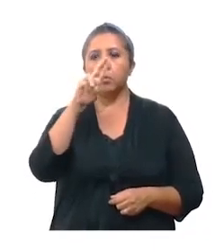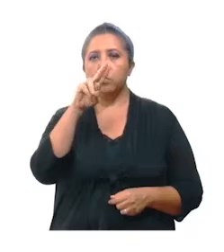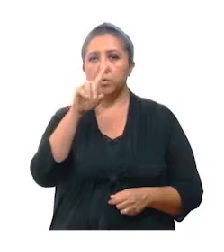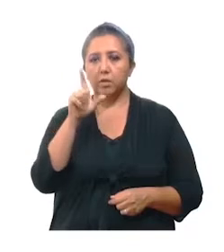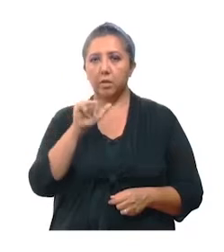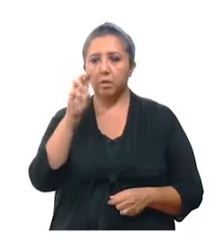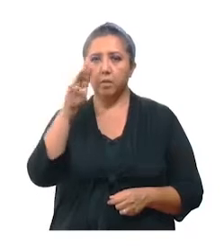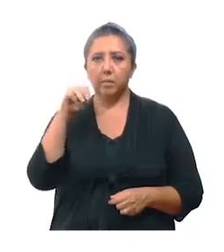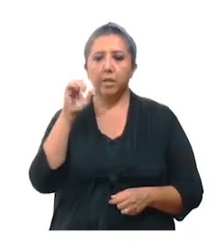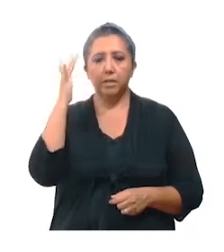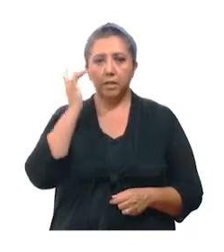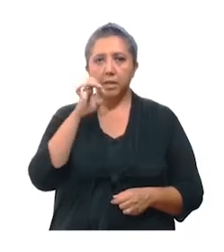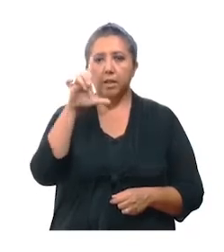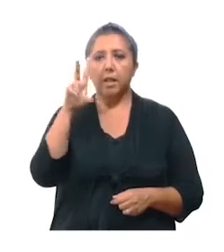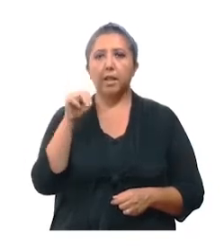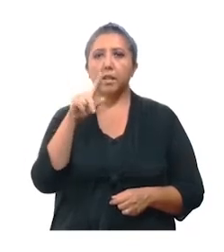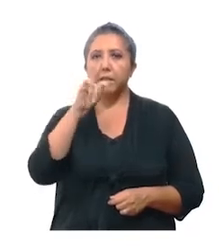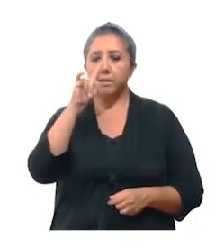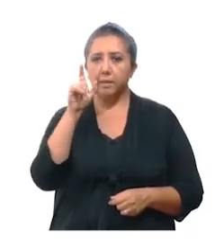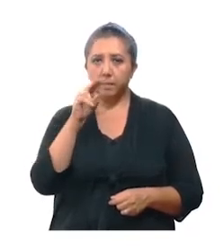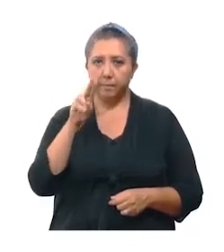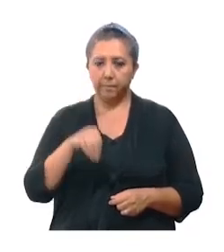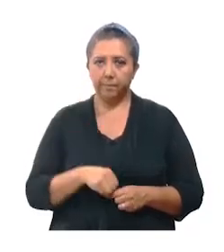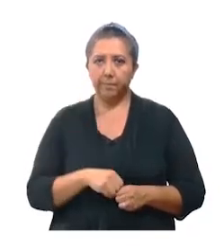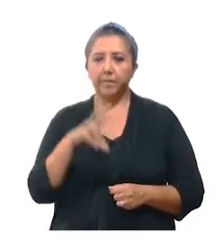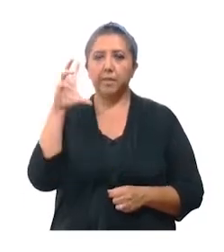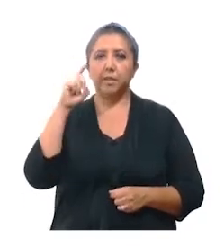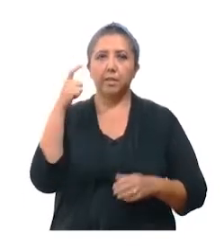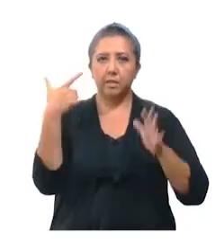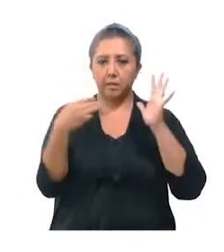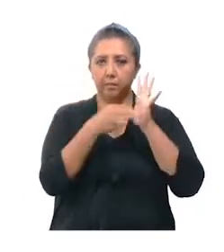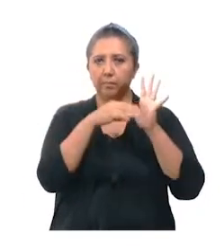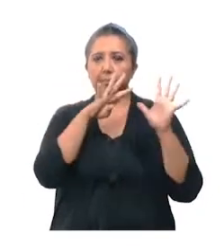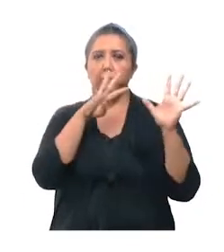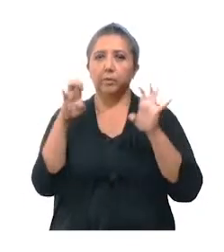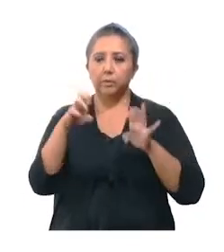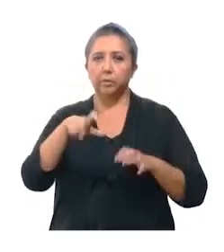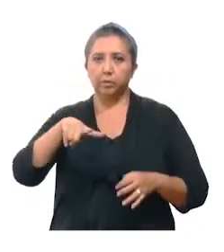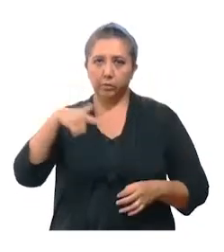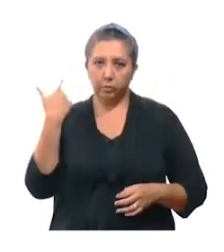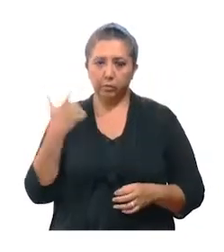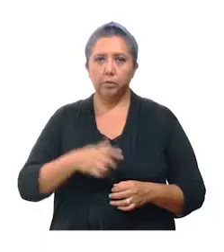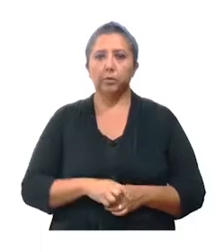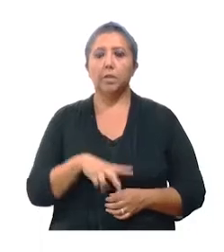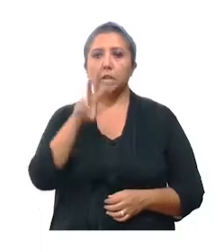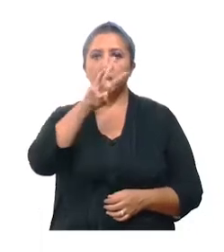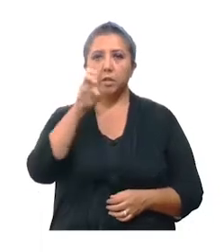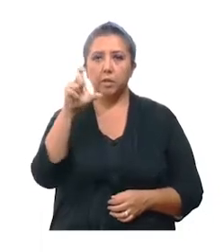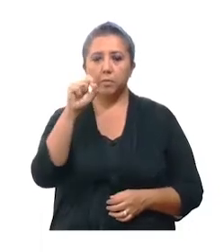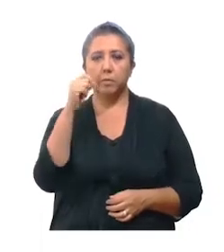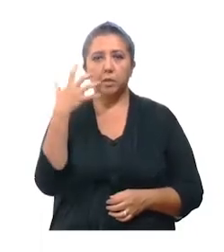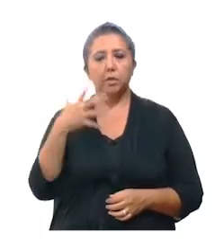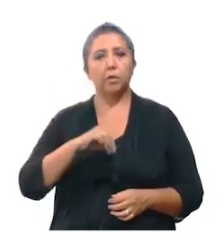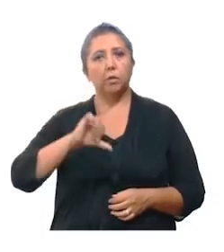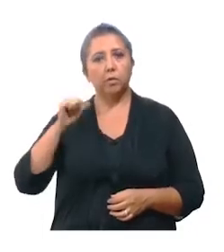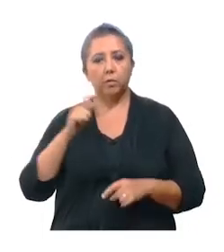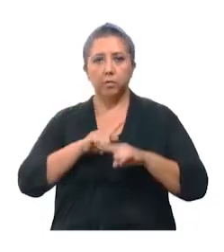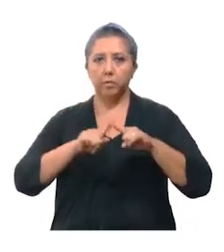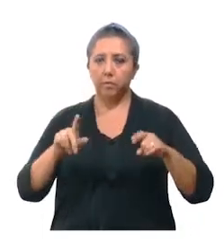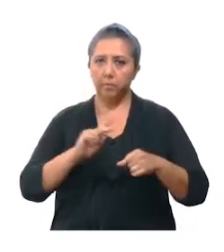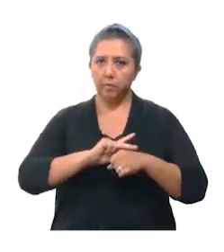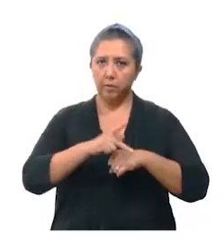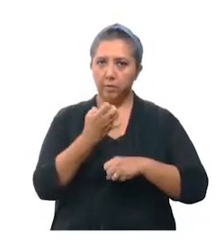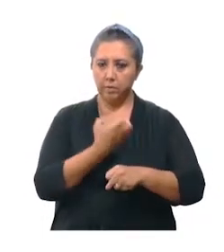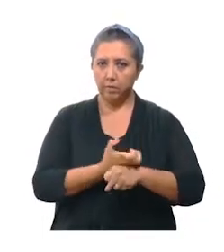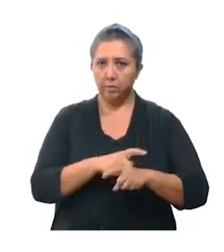Canacín, Motul, Santa Elena y Tizimín. De los 37.912 casos positivos, 325 son de otro país